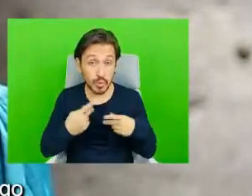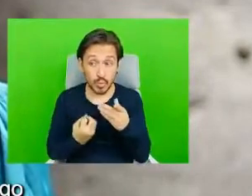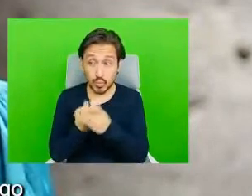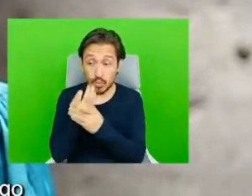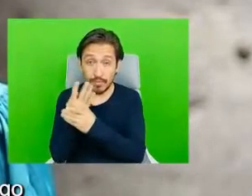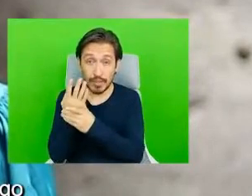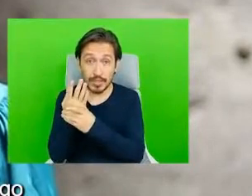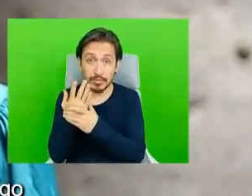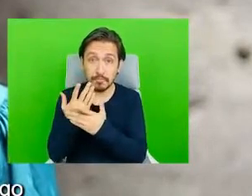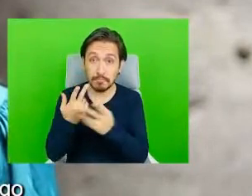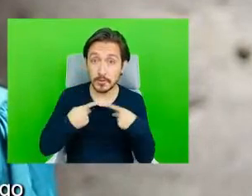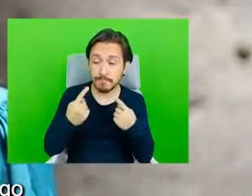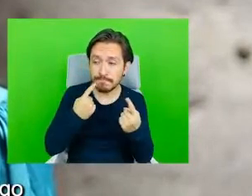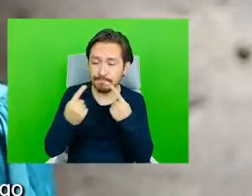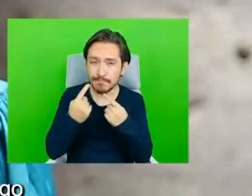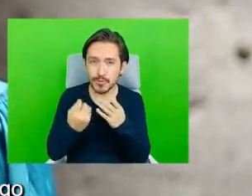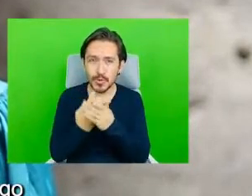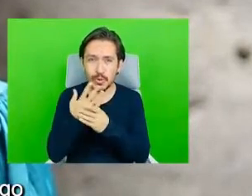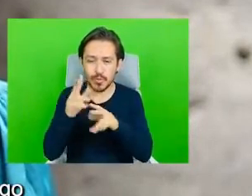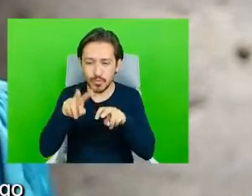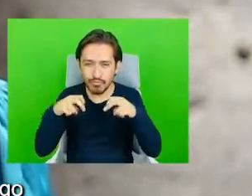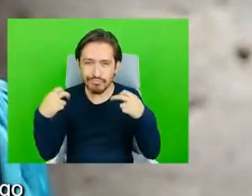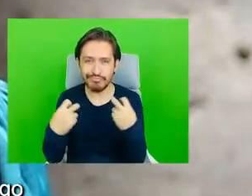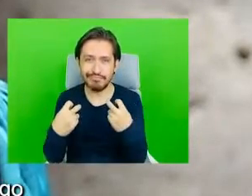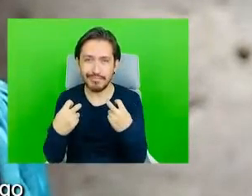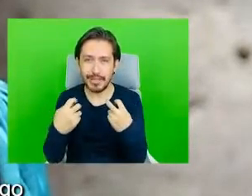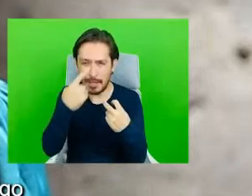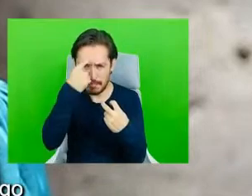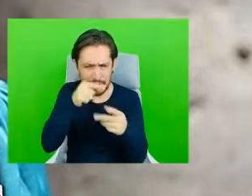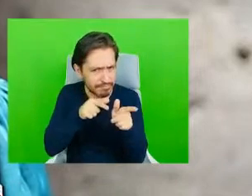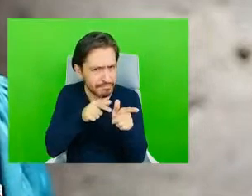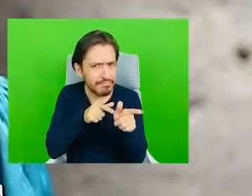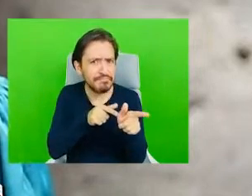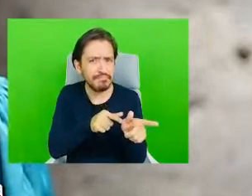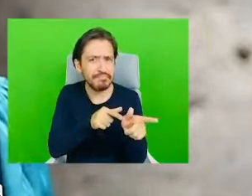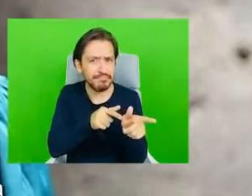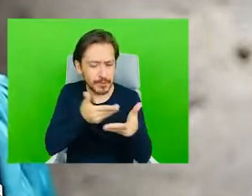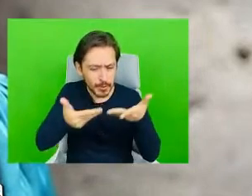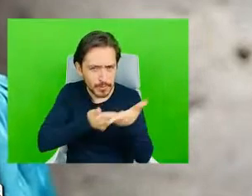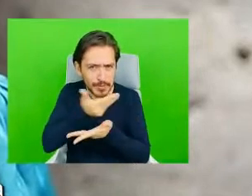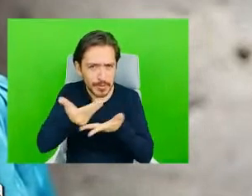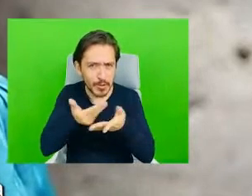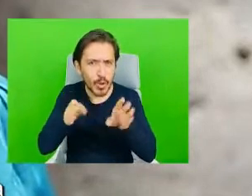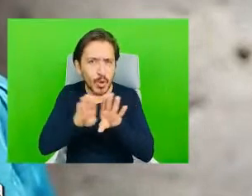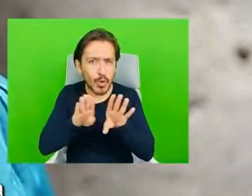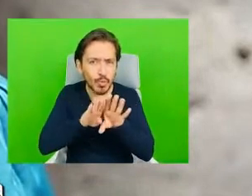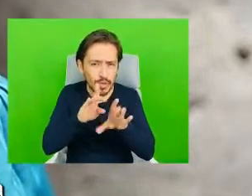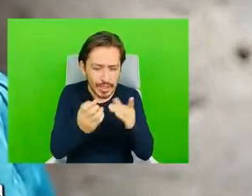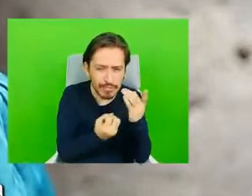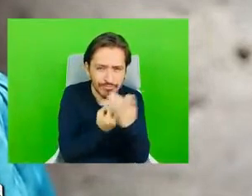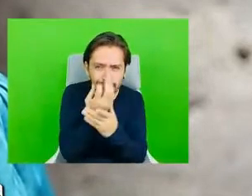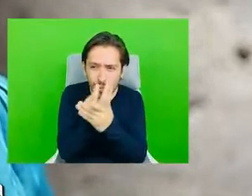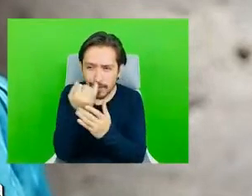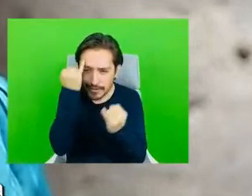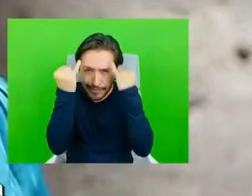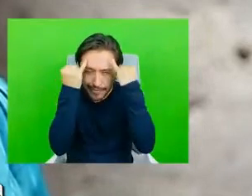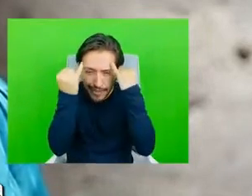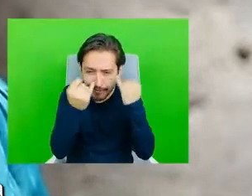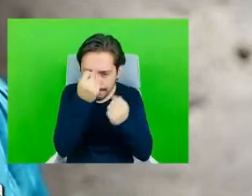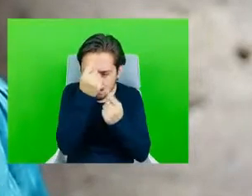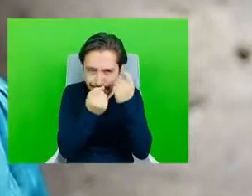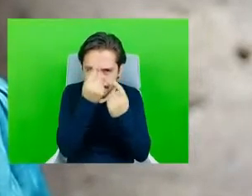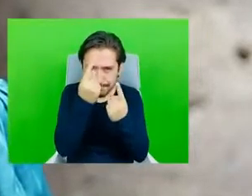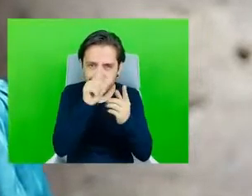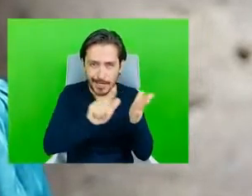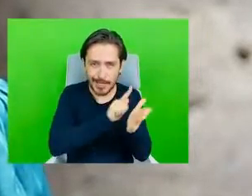nuevos ponentes y nuevos espacios de diálogo para seguir enriqueciendo la conversación sobre cómo fortalecer la innovación pública y contar con las